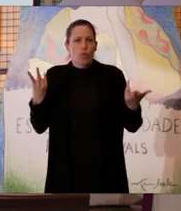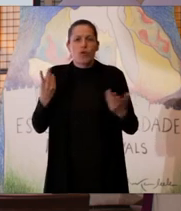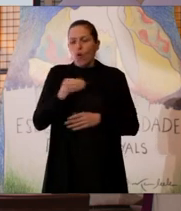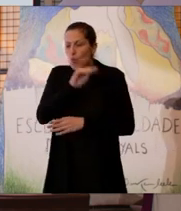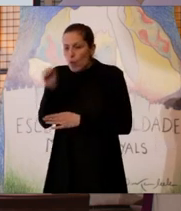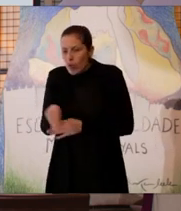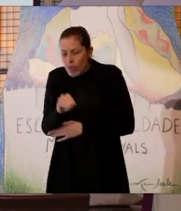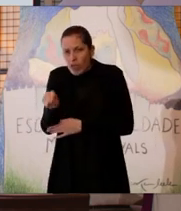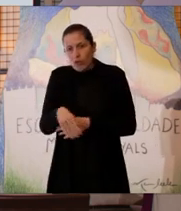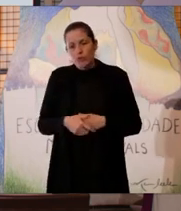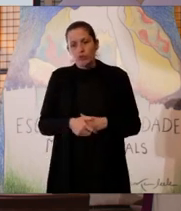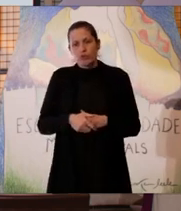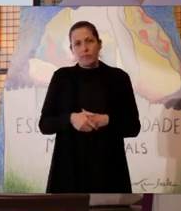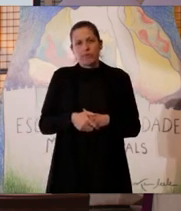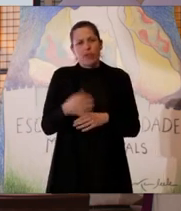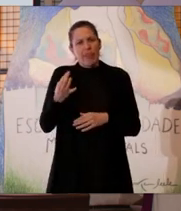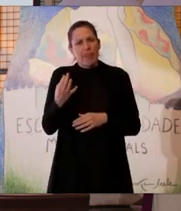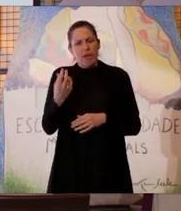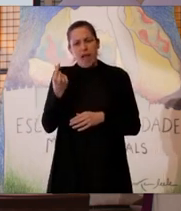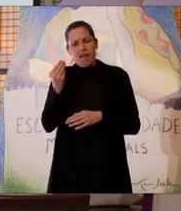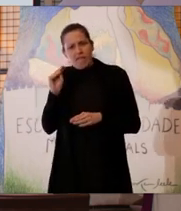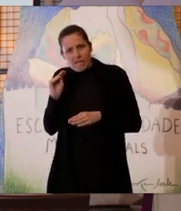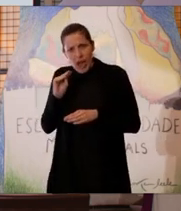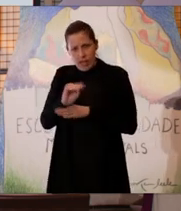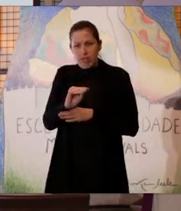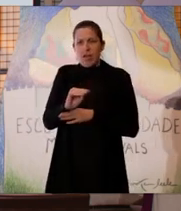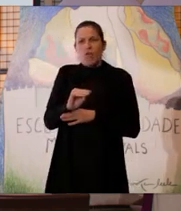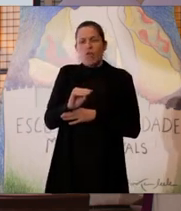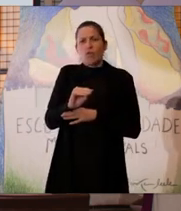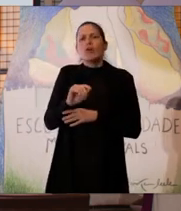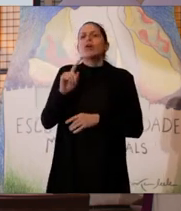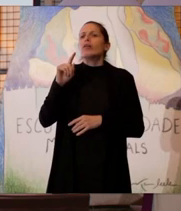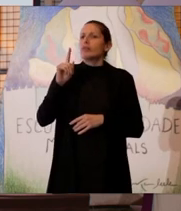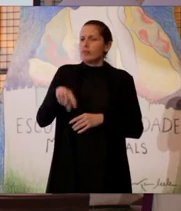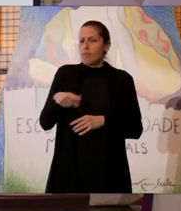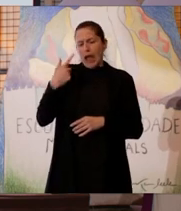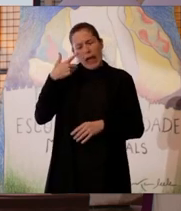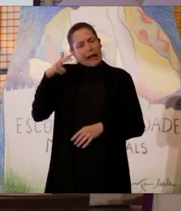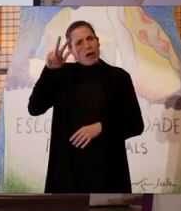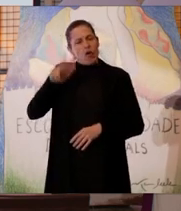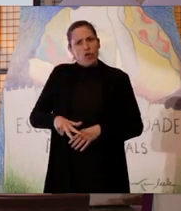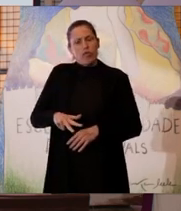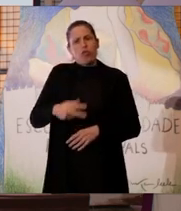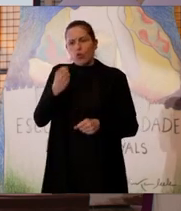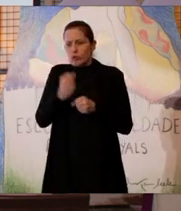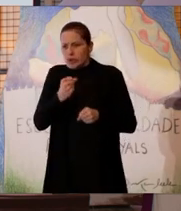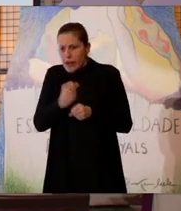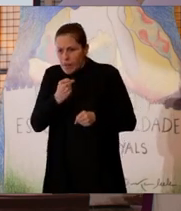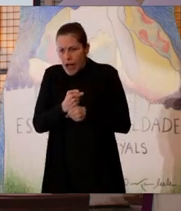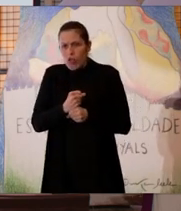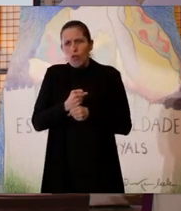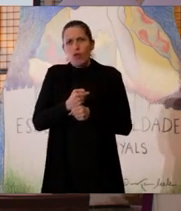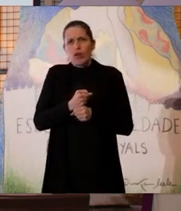que esté bien financiado que esté bien reconocido para los trabajadores y las trabajadoras en el ámbito